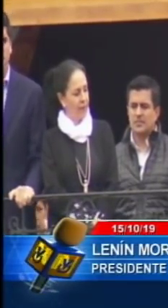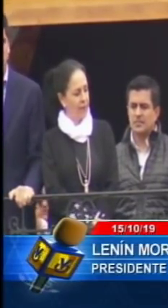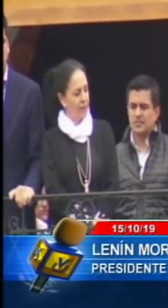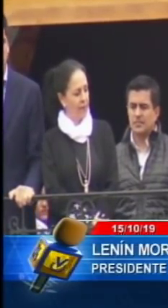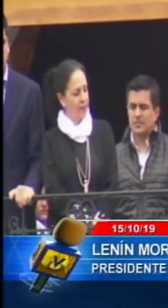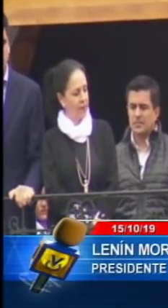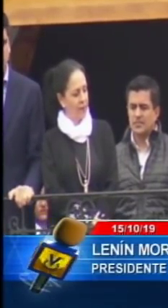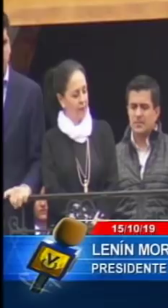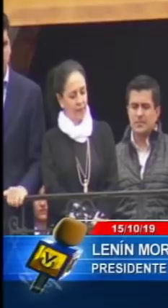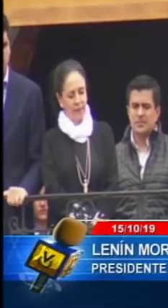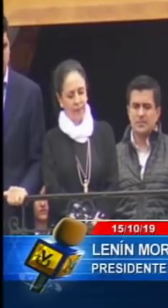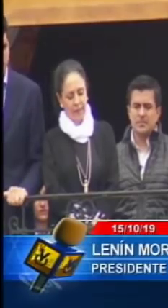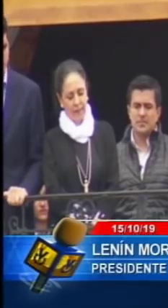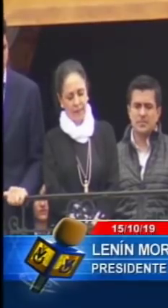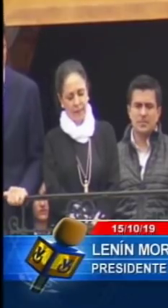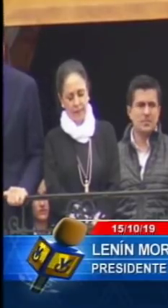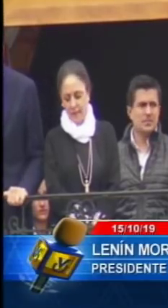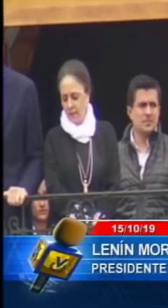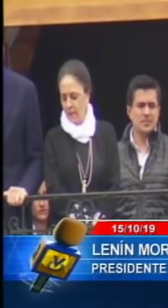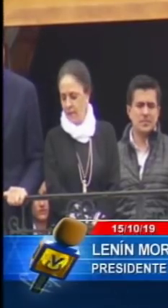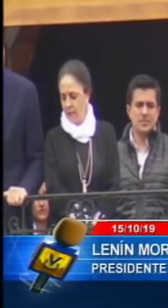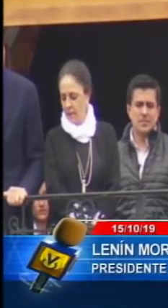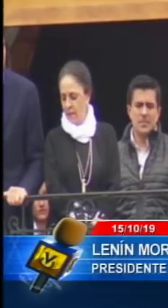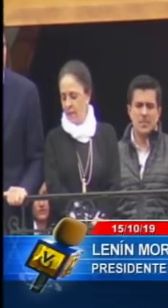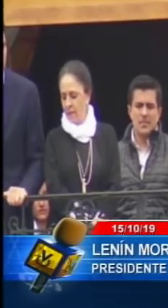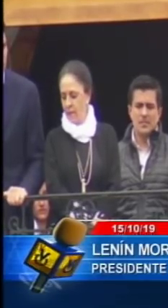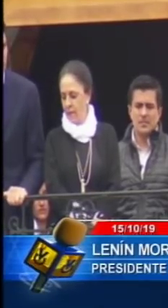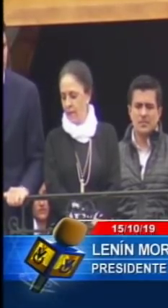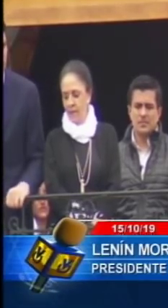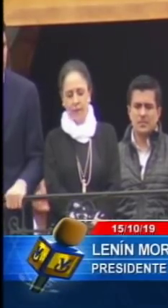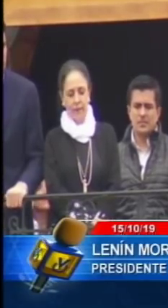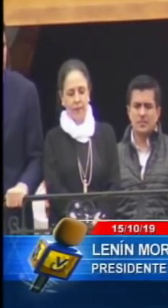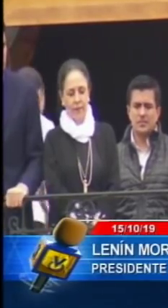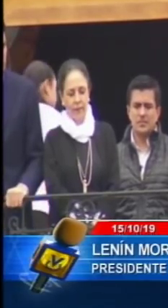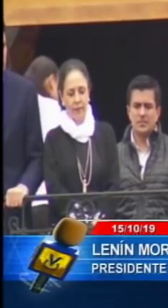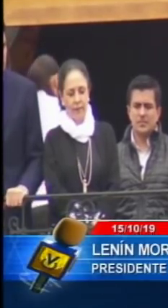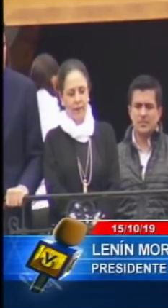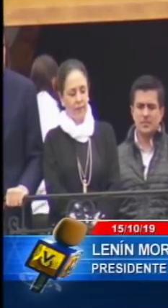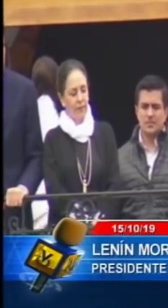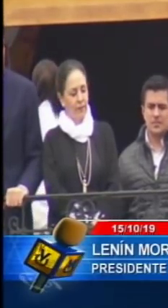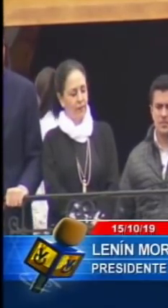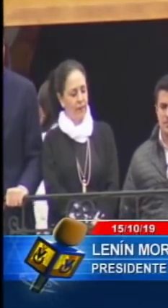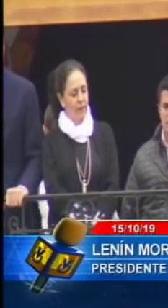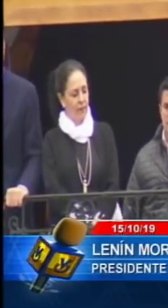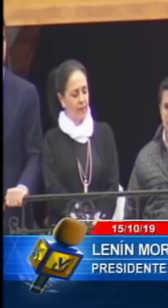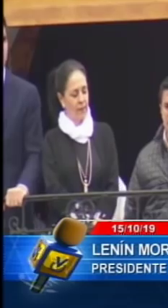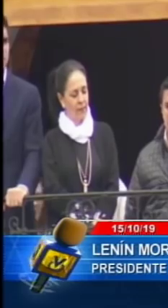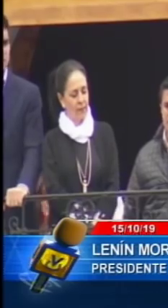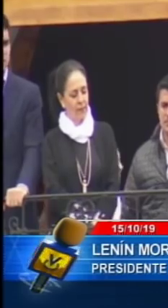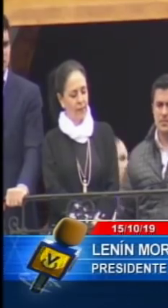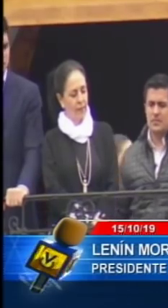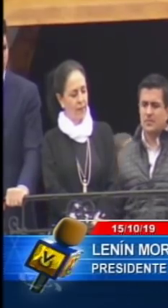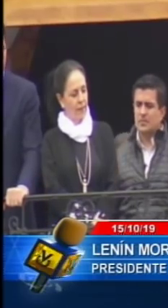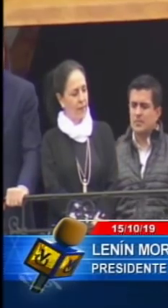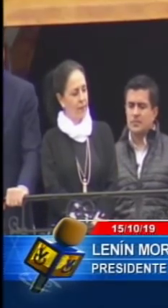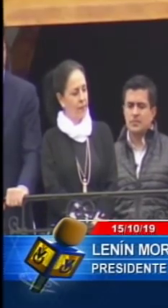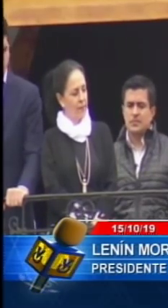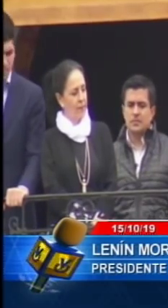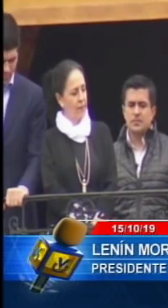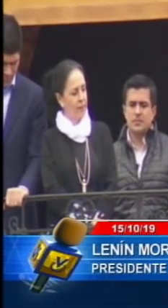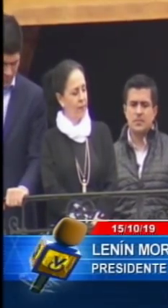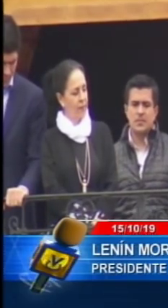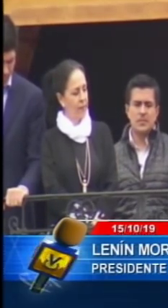Amigos, el diálogo sigue porque es el mejor mecanismo de encontrar la verdad.